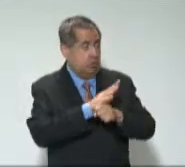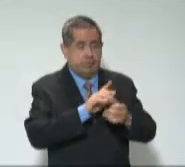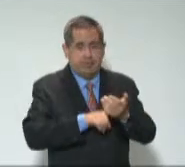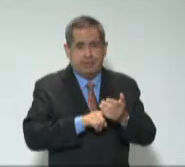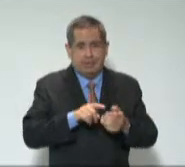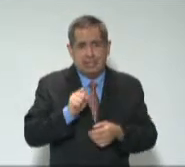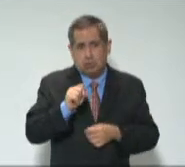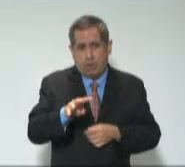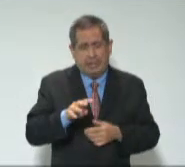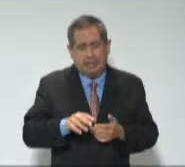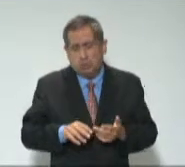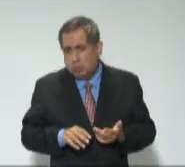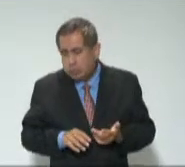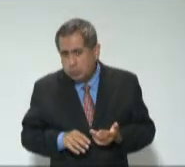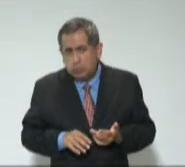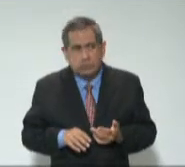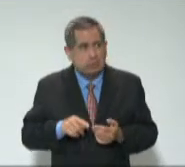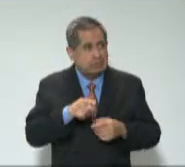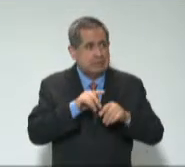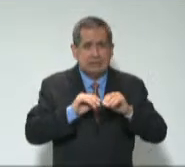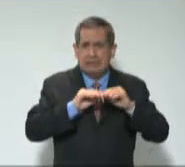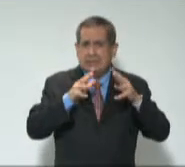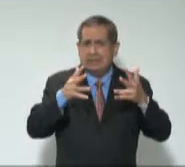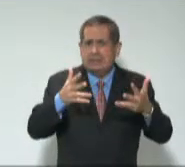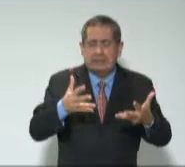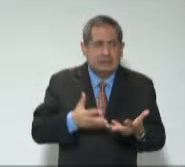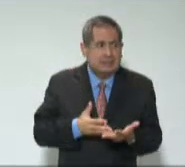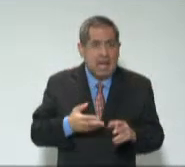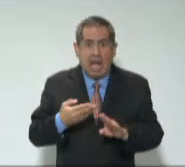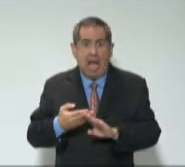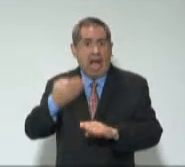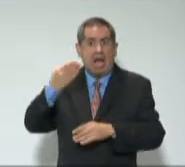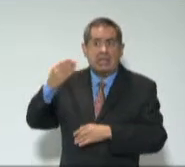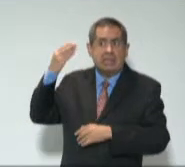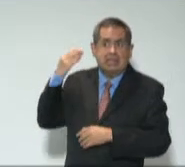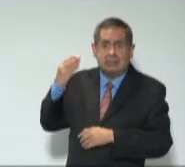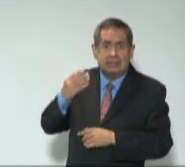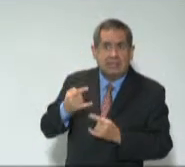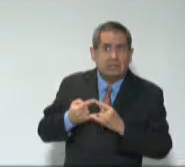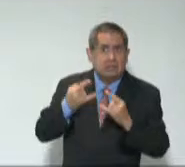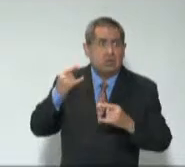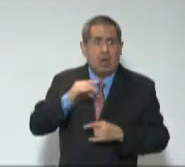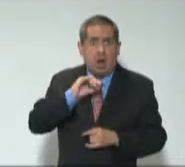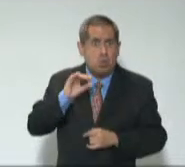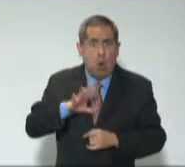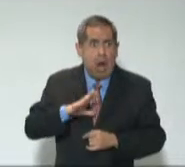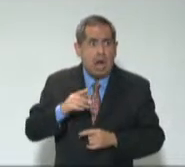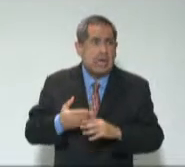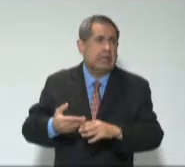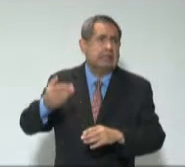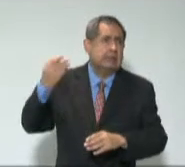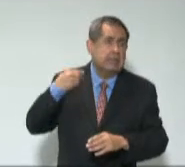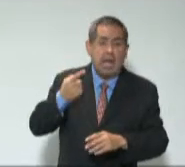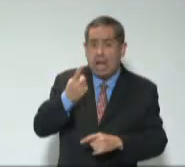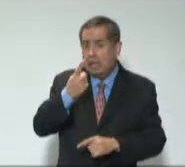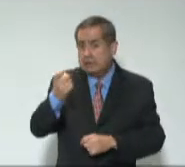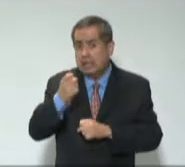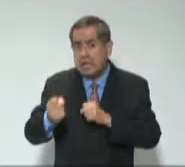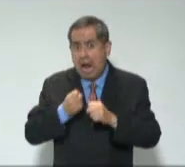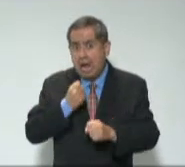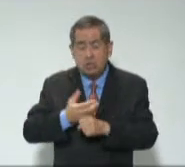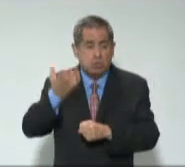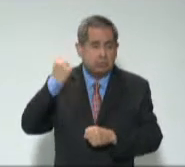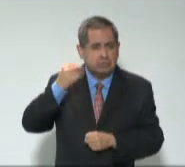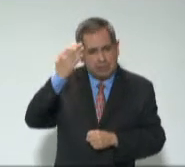covid1 una pandemia que no tiene otro referente cercano el más cercano es de hace 100 años con la